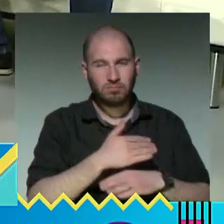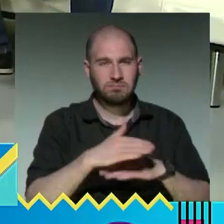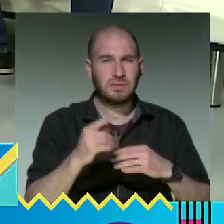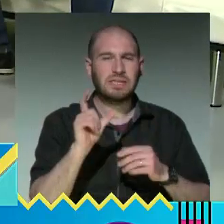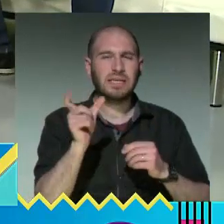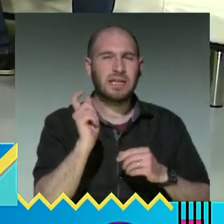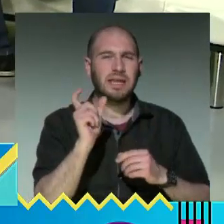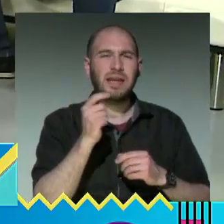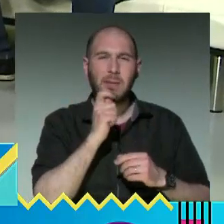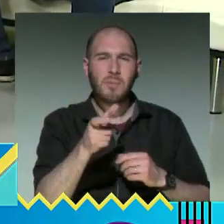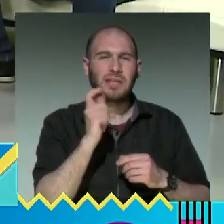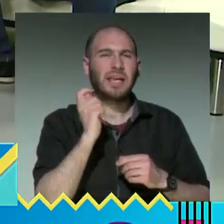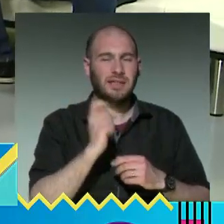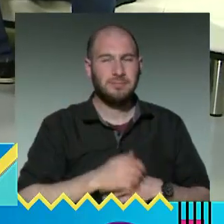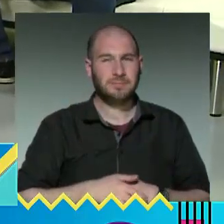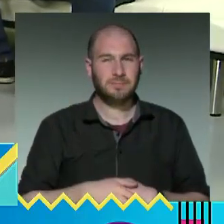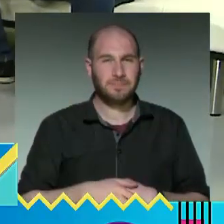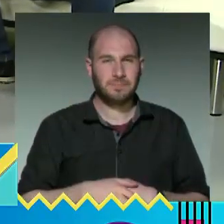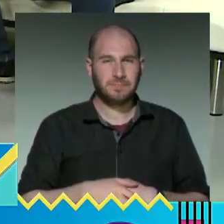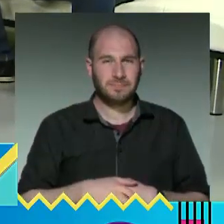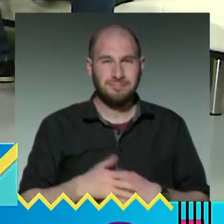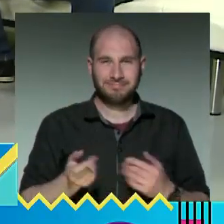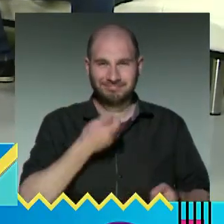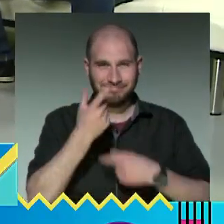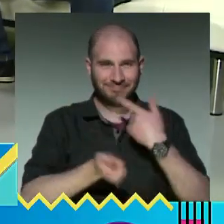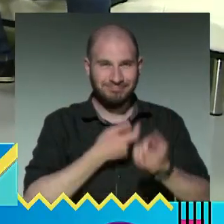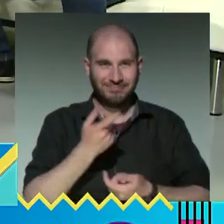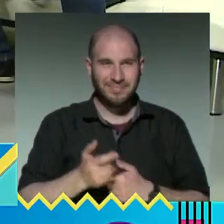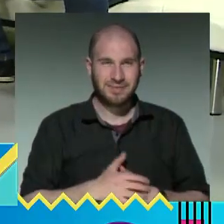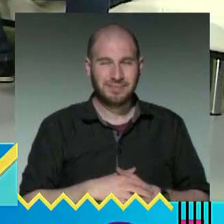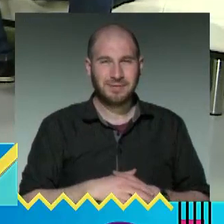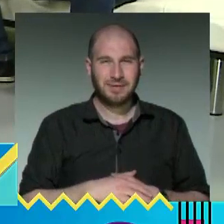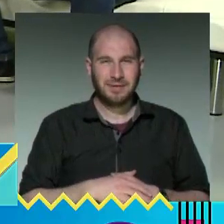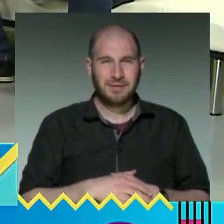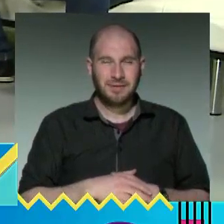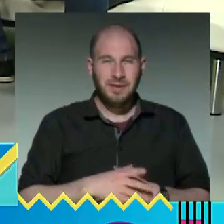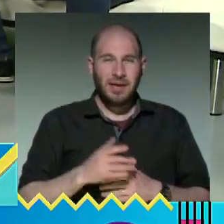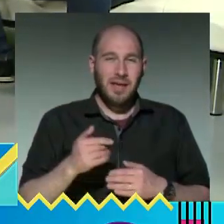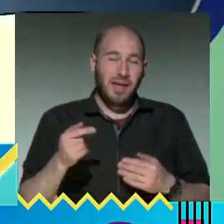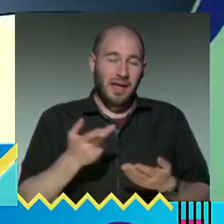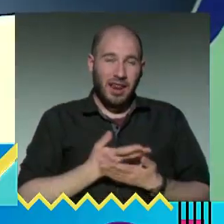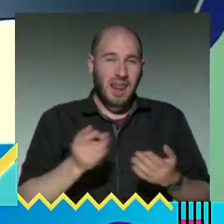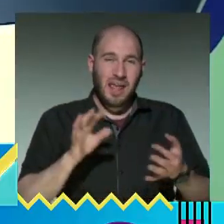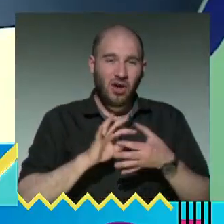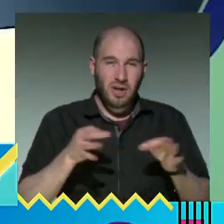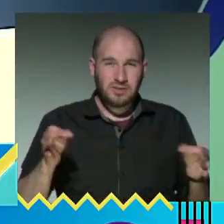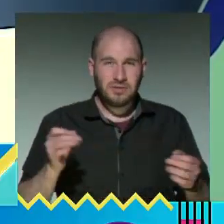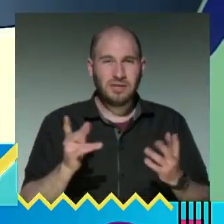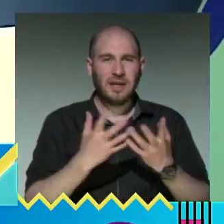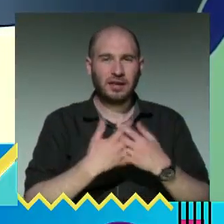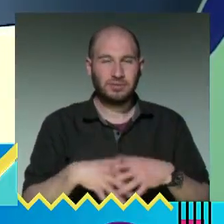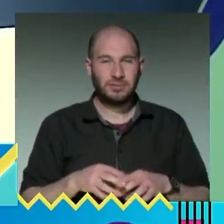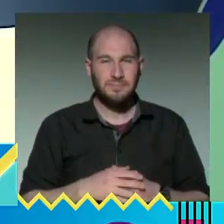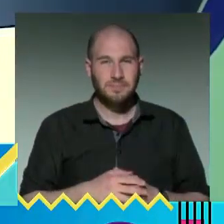me quiere contestar. ¿Quién? No se peleen. Bueno, básicamente el lema está